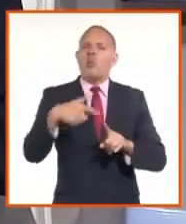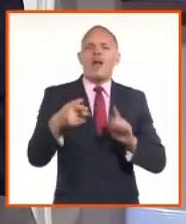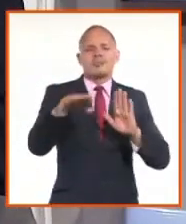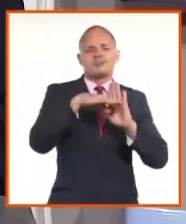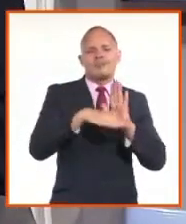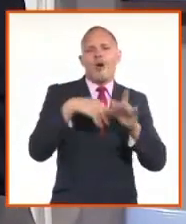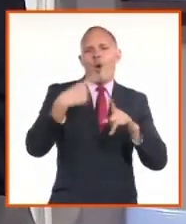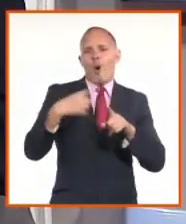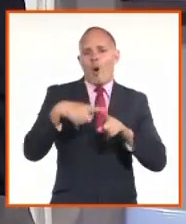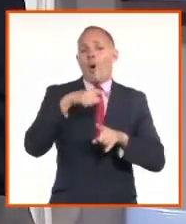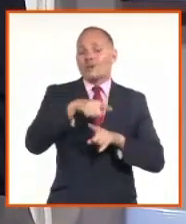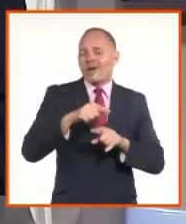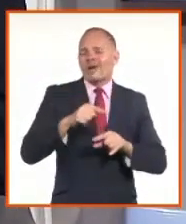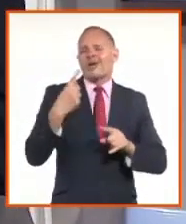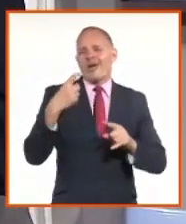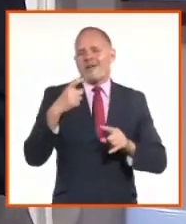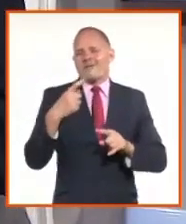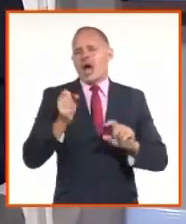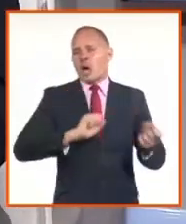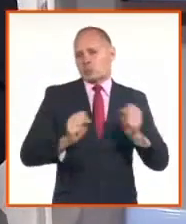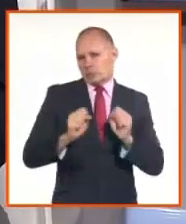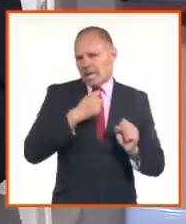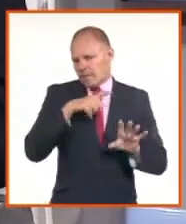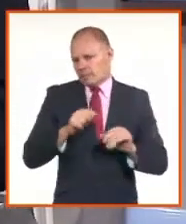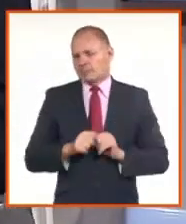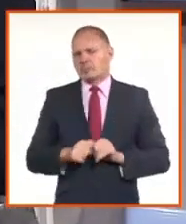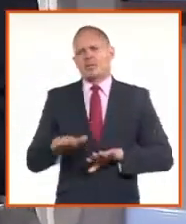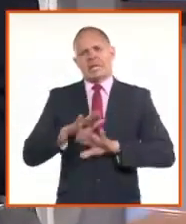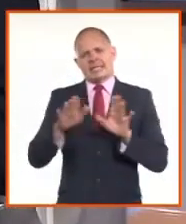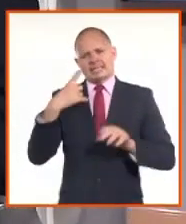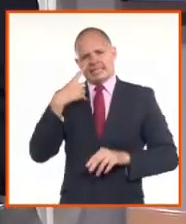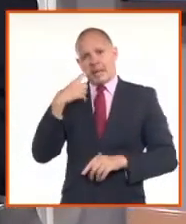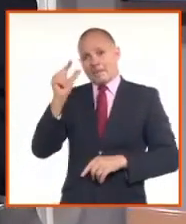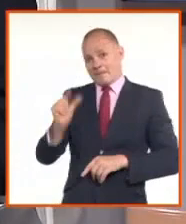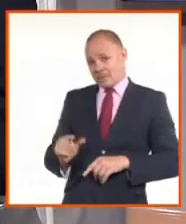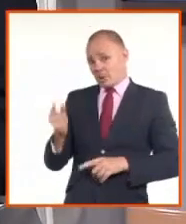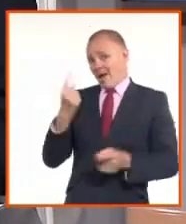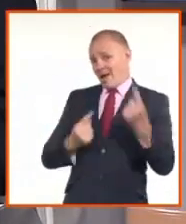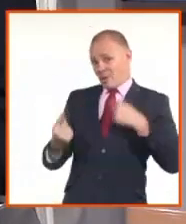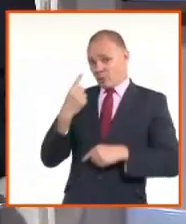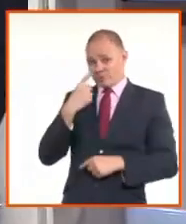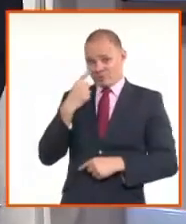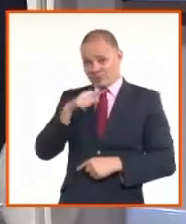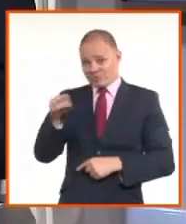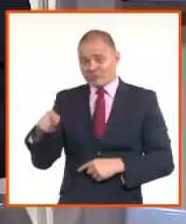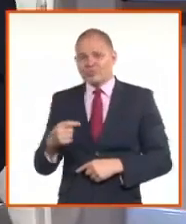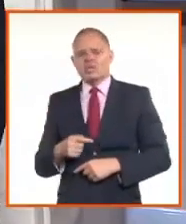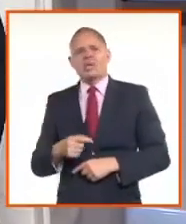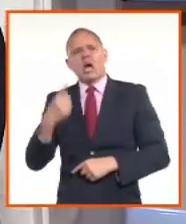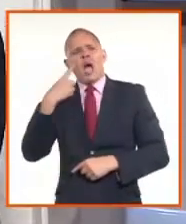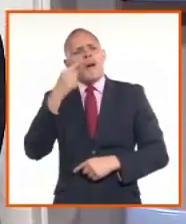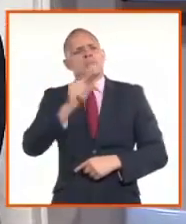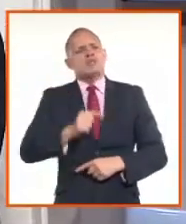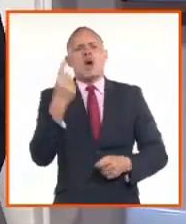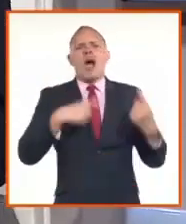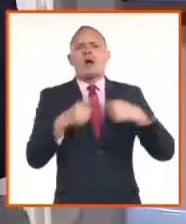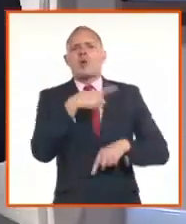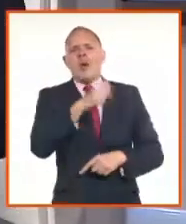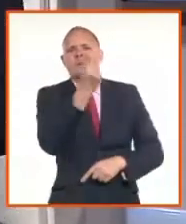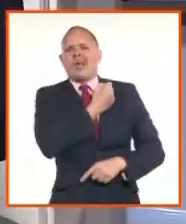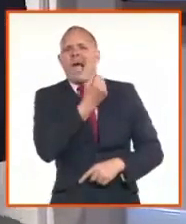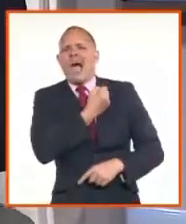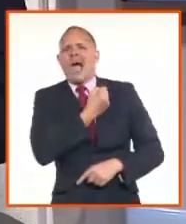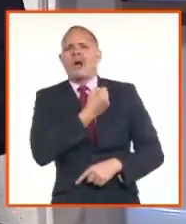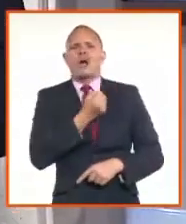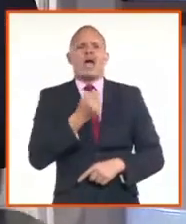cada vez que hay una persona natural o jurídica que no aporta no cumple los aportes por supuesto el estado va en contra el mercado cambiario es